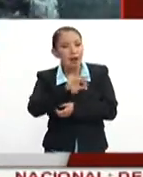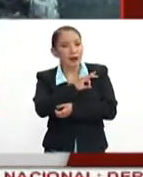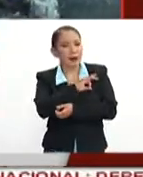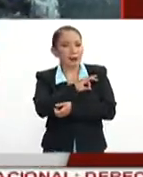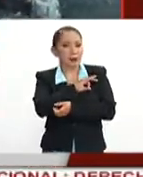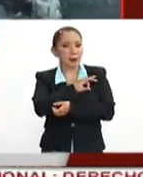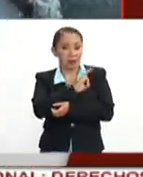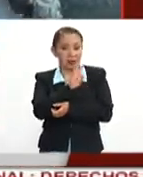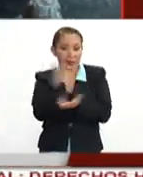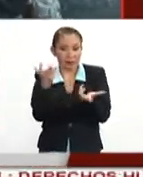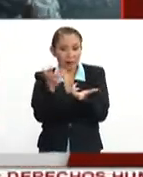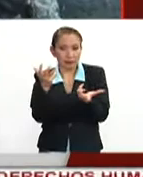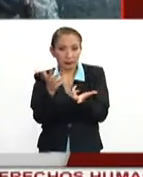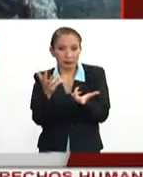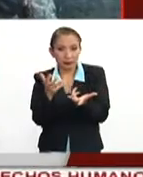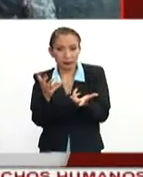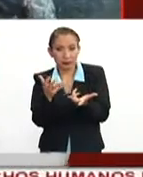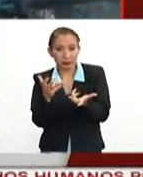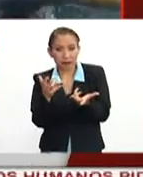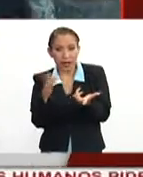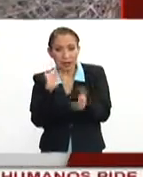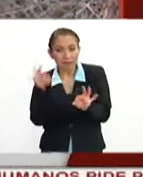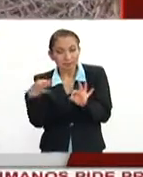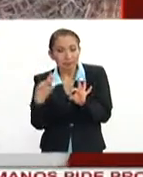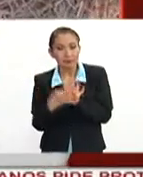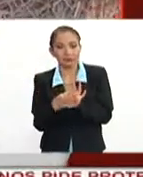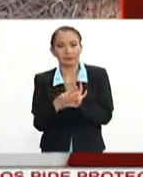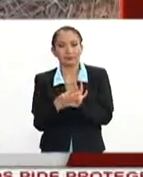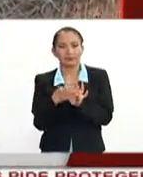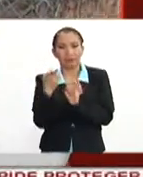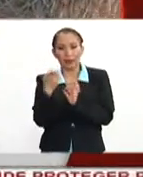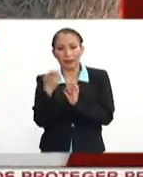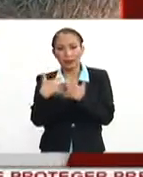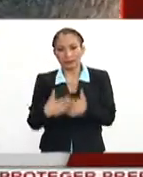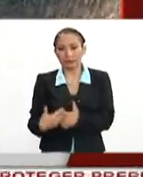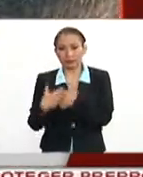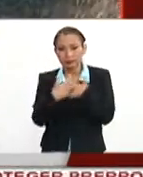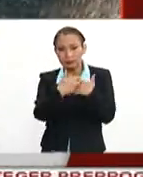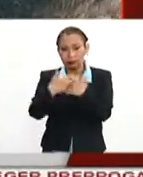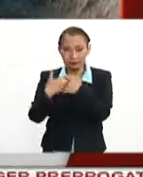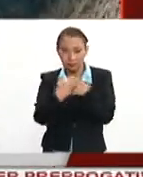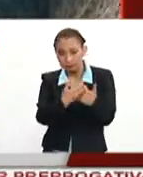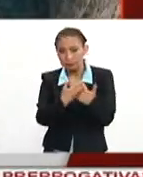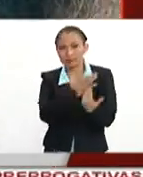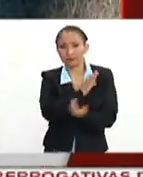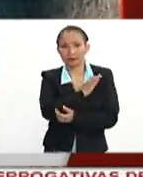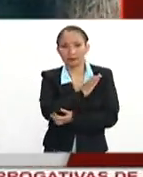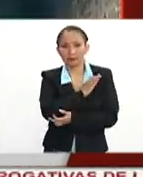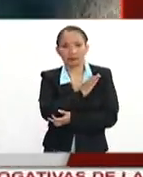poder realizar y concretar esta empresa y poder